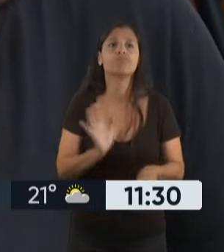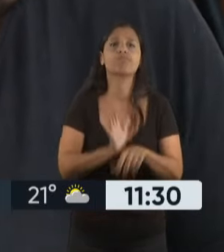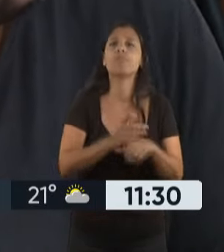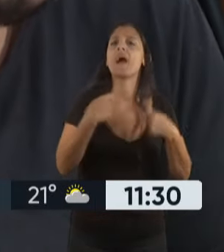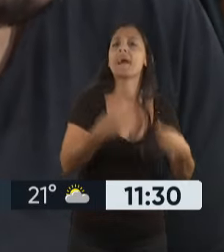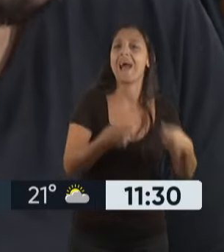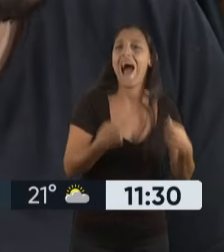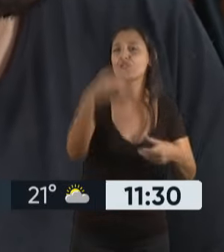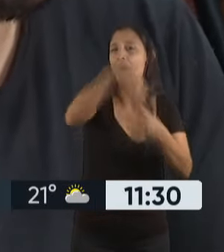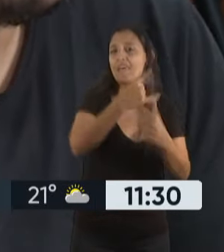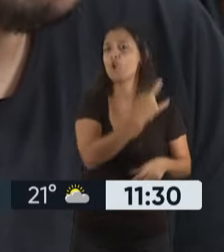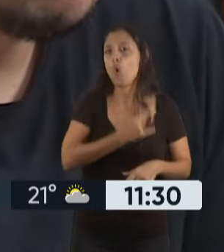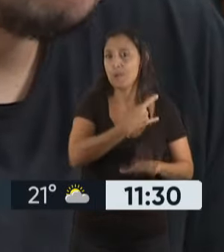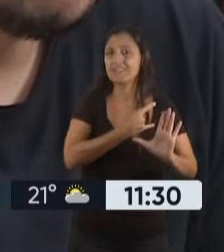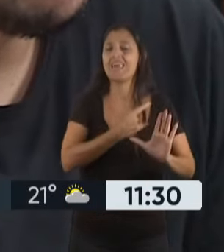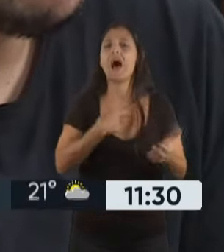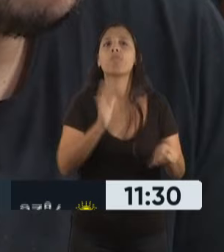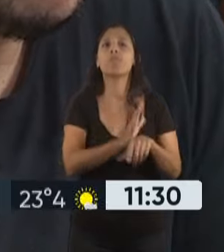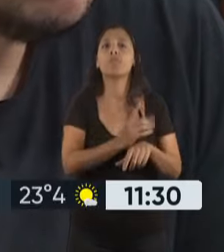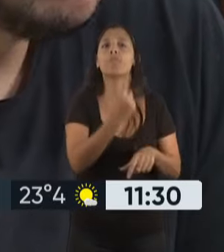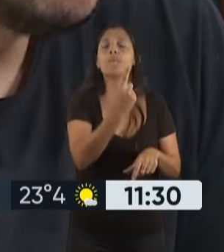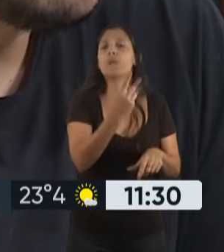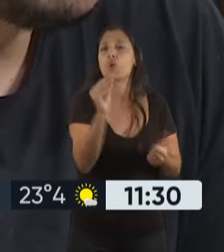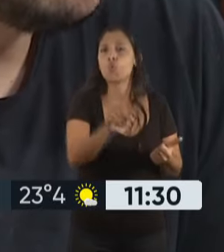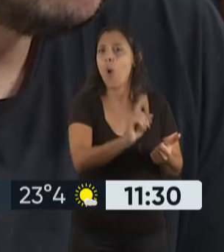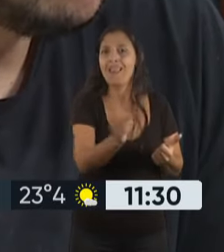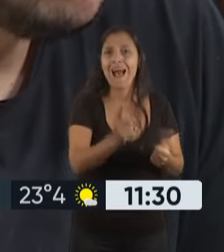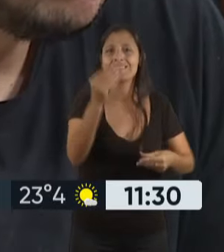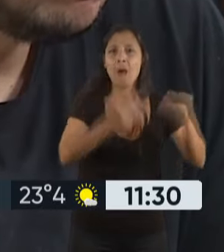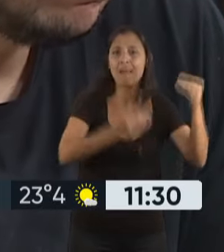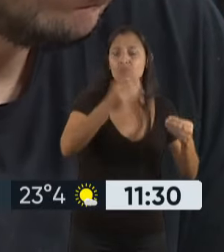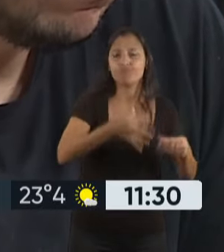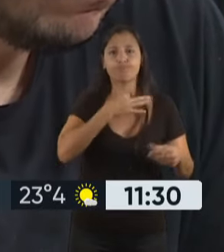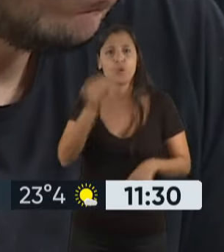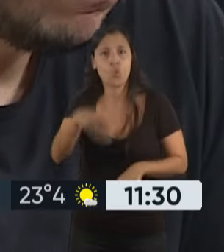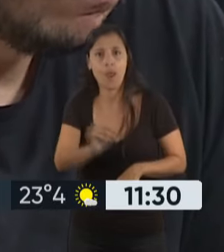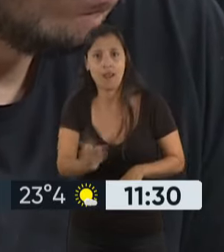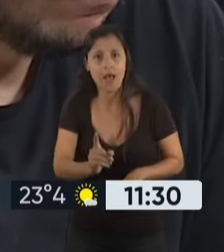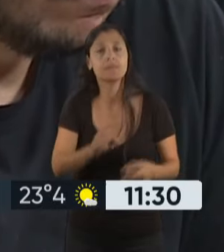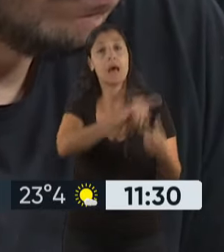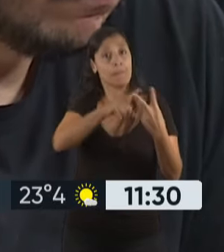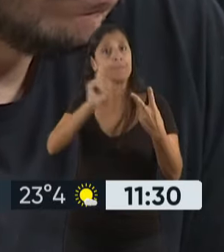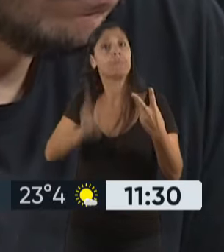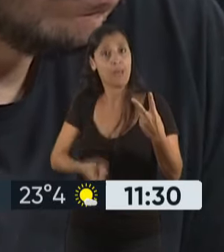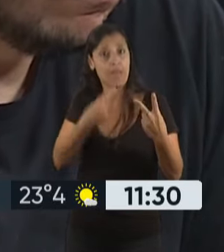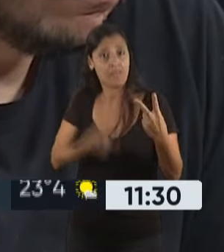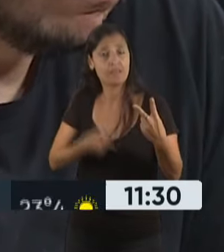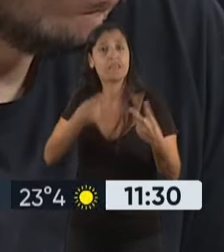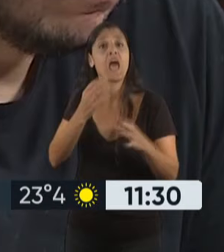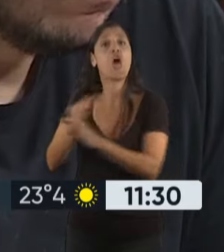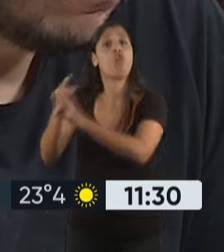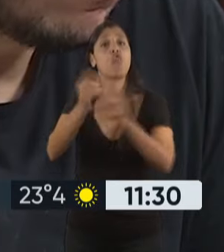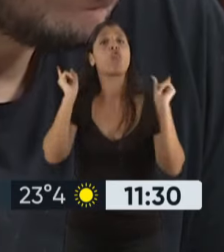funcionamiento solamente c iría un cuarto del presupuesto eh Y paralelamente los docentes